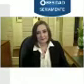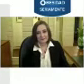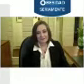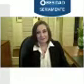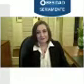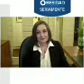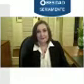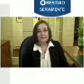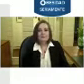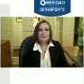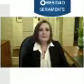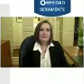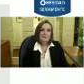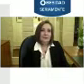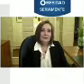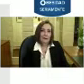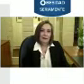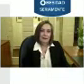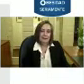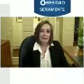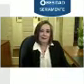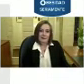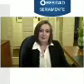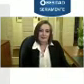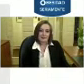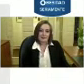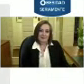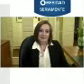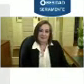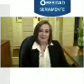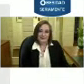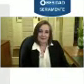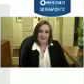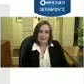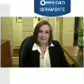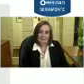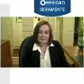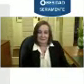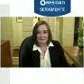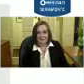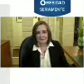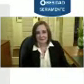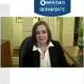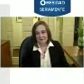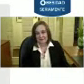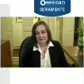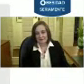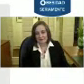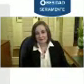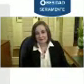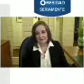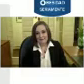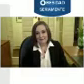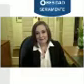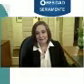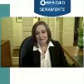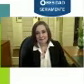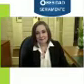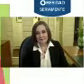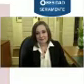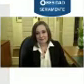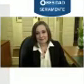merecido reconocimiento. Nos da mucho gusto poder acompañarte, aunque sea virtualmente. Estamos muy orgullosos de ti. Muchas